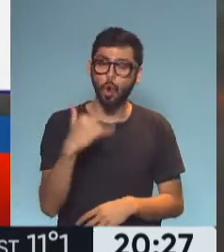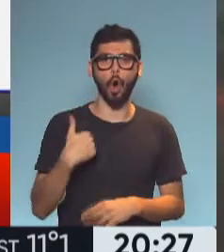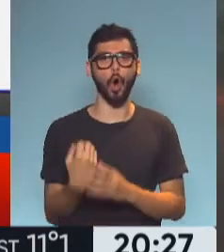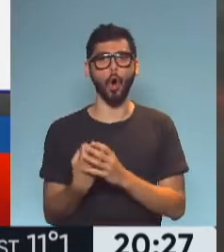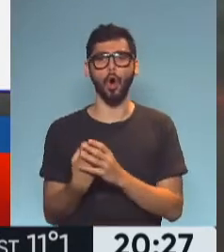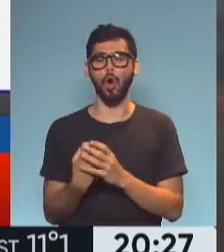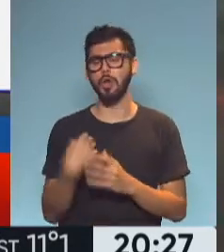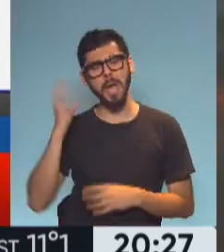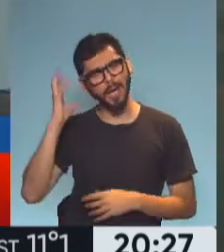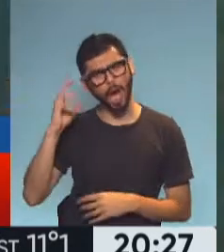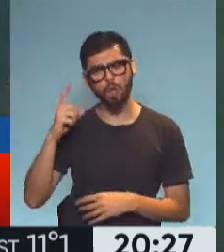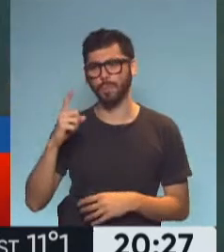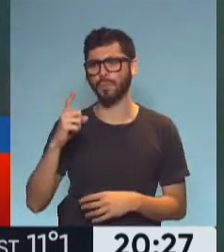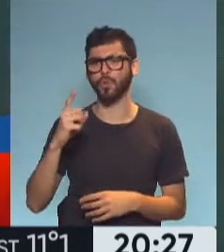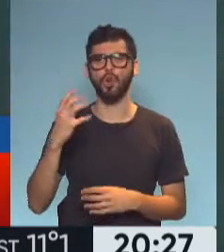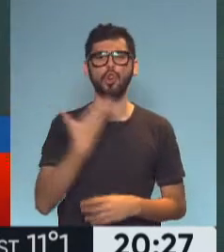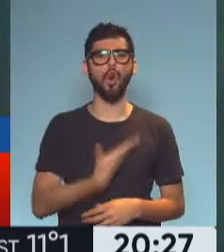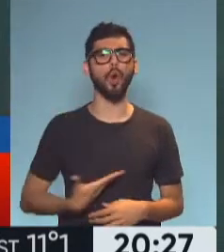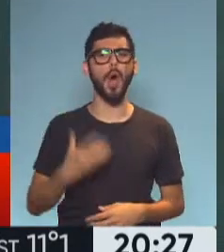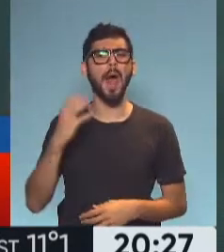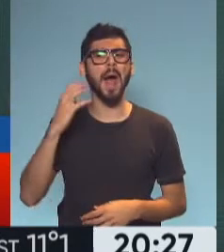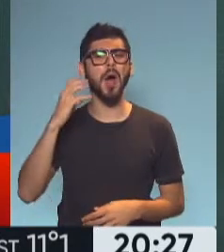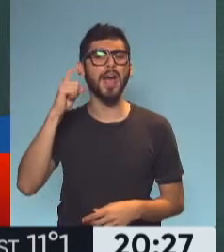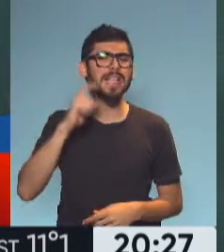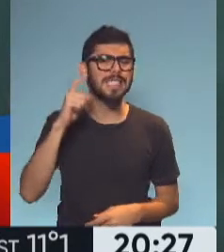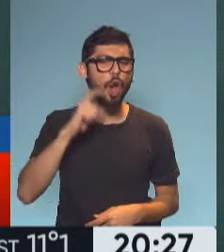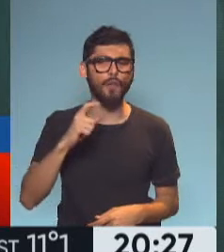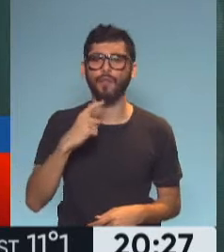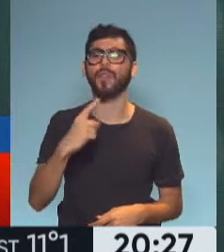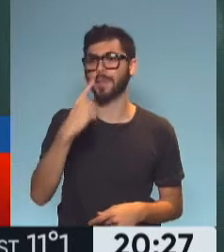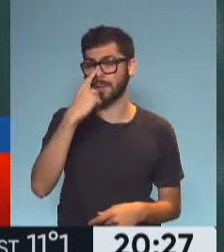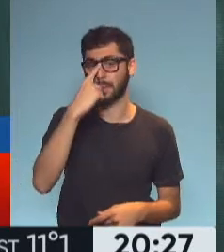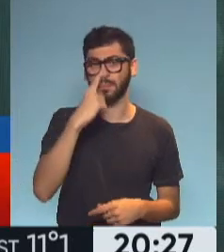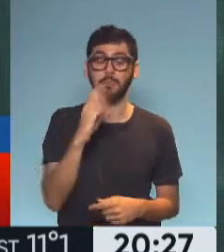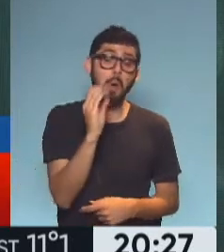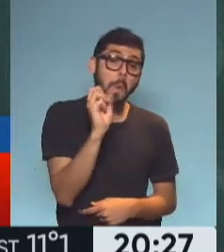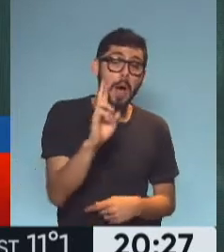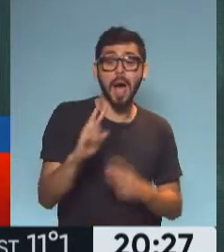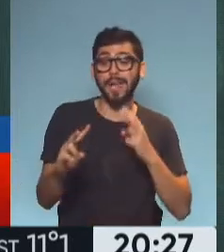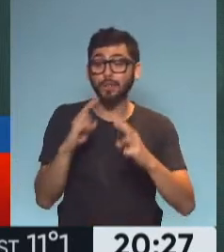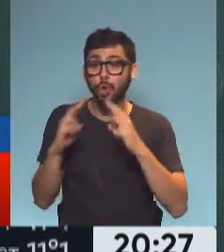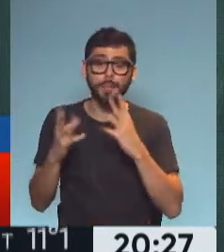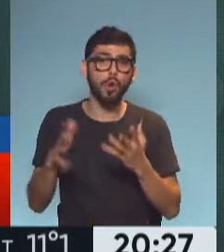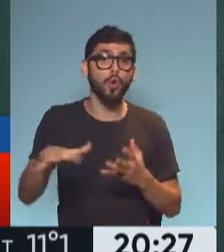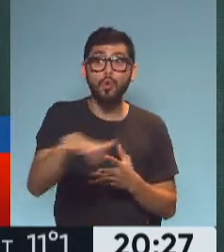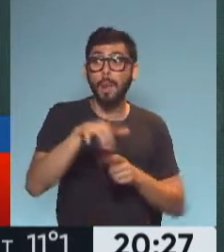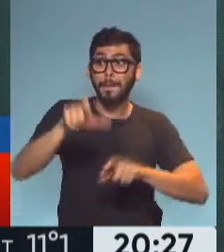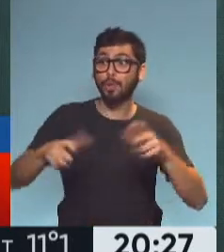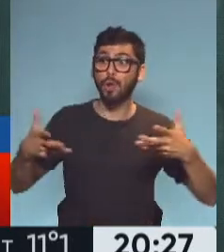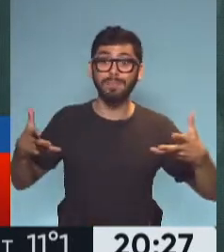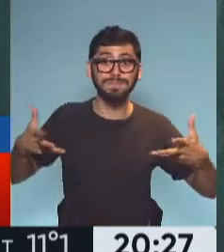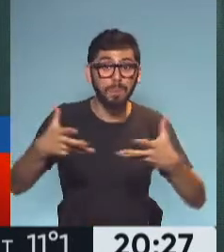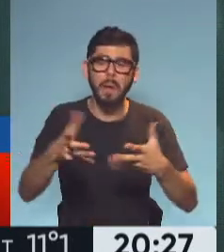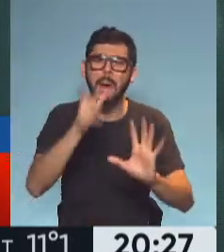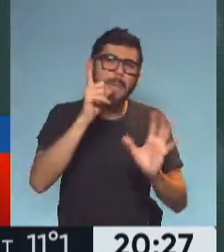un comentario del gobernador Kicillof que dijo, y habría que los bares, los restaurantes, los lugares donde la gente se junta, porque